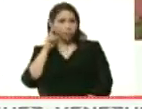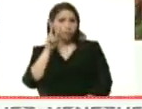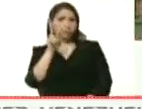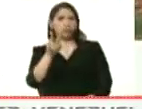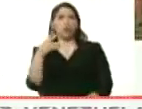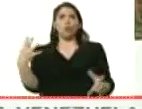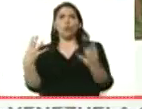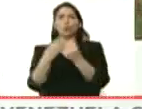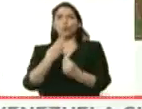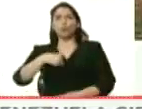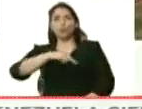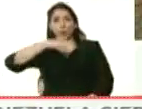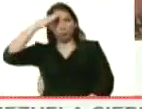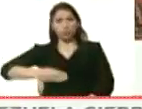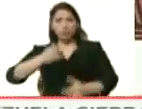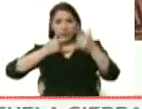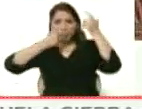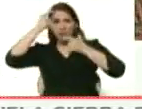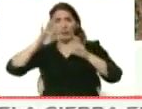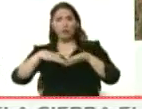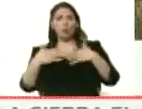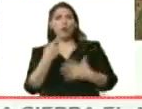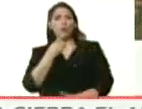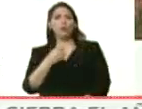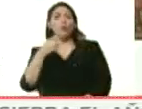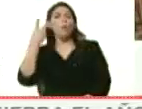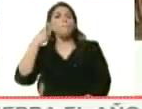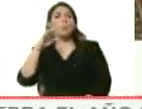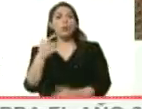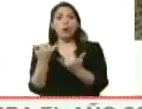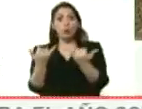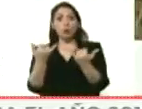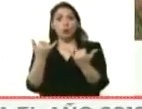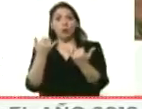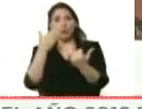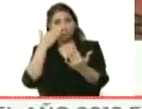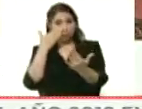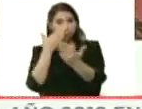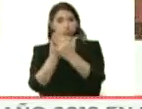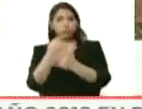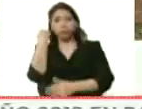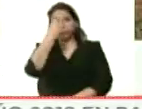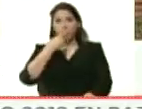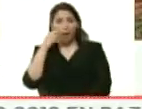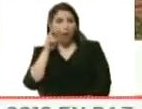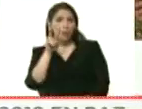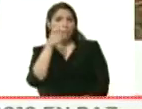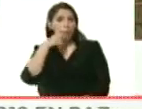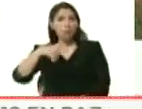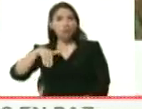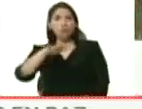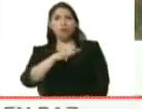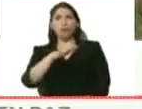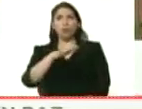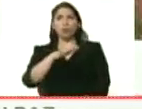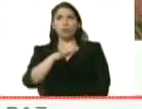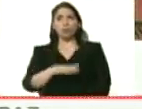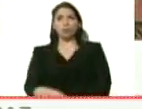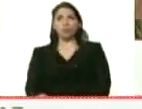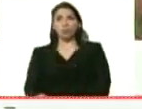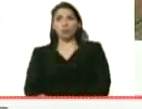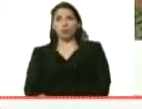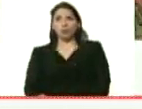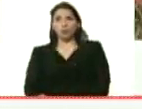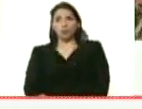comandante eterno, Hugo Chávez, cuando dijo por ahora, y dio la cara al pueblo, y hasta pagó, tuvo